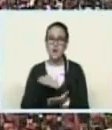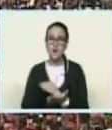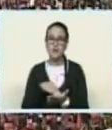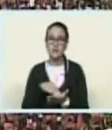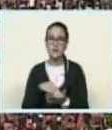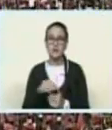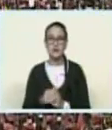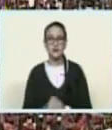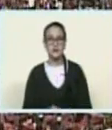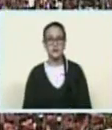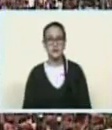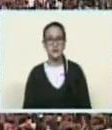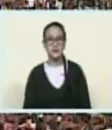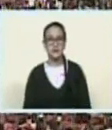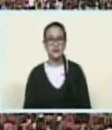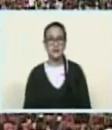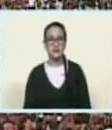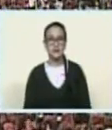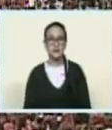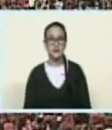El proceso